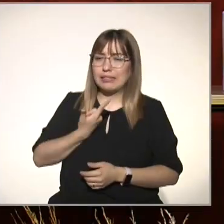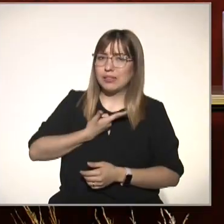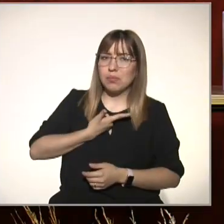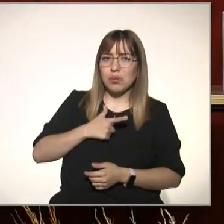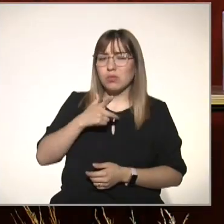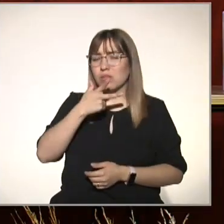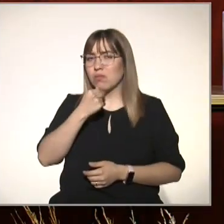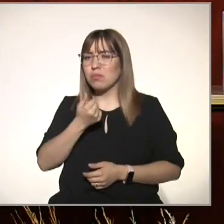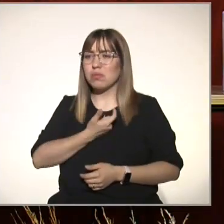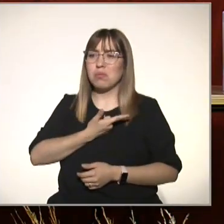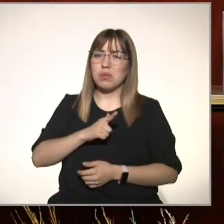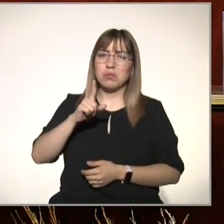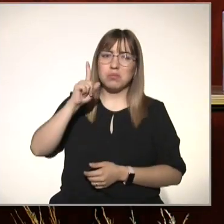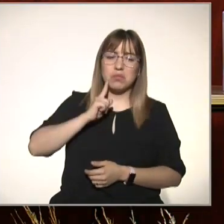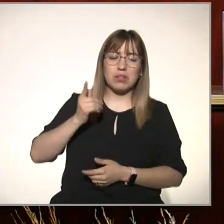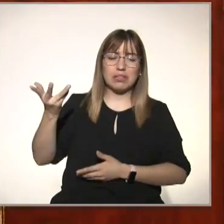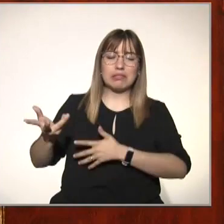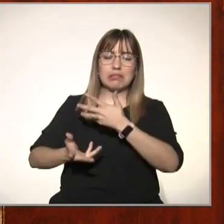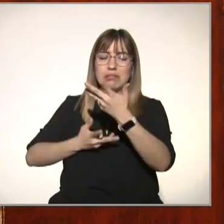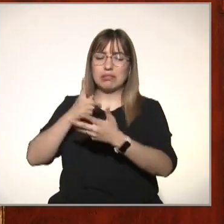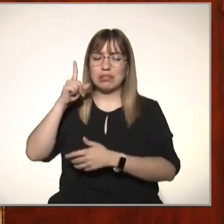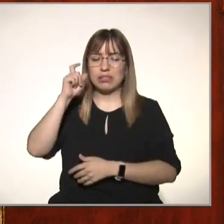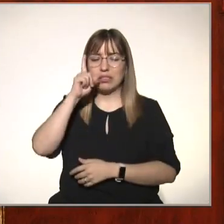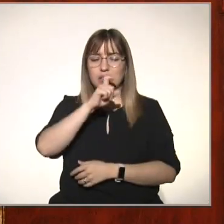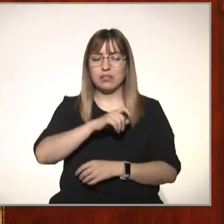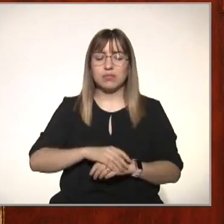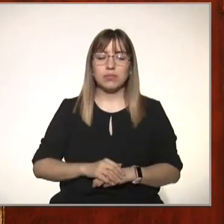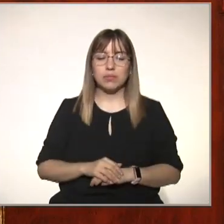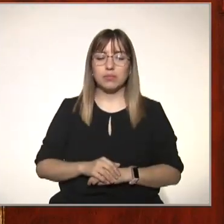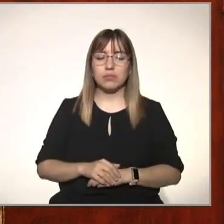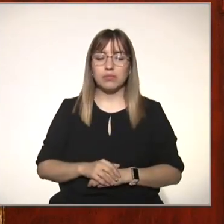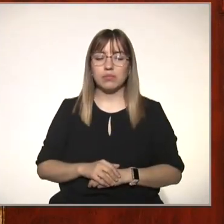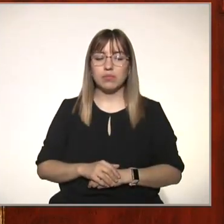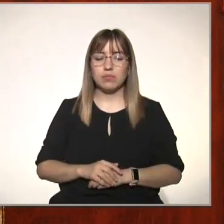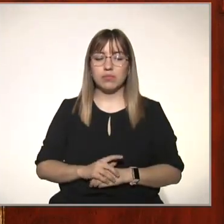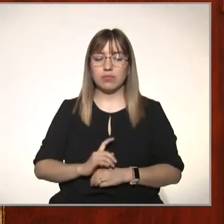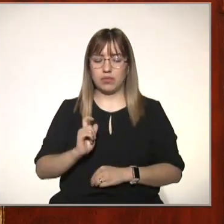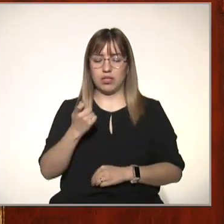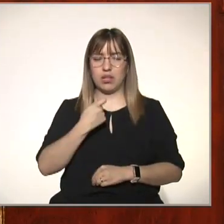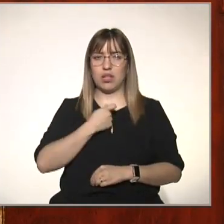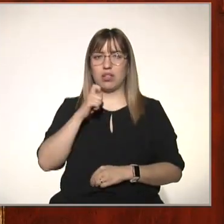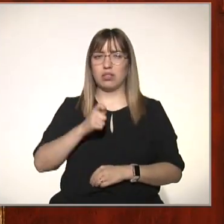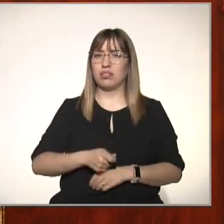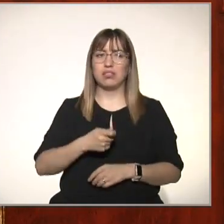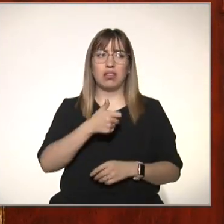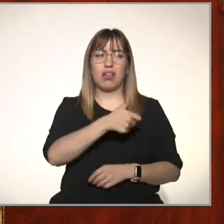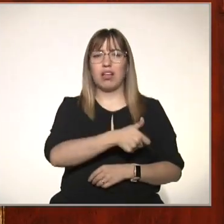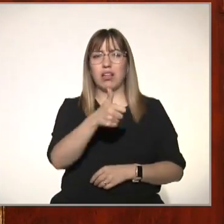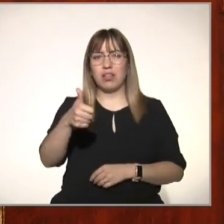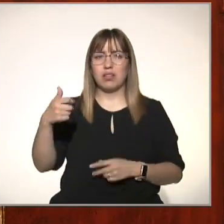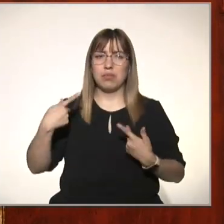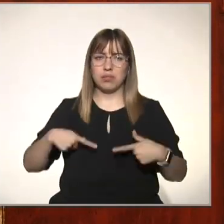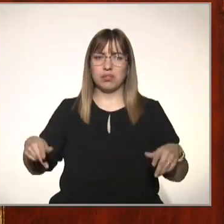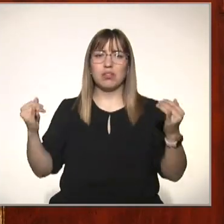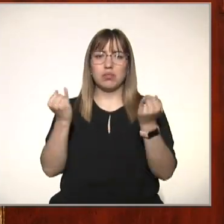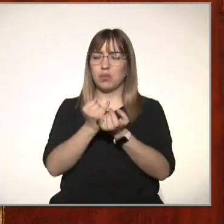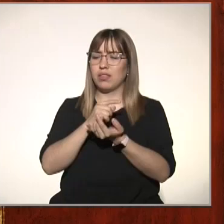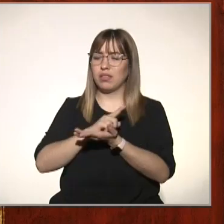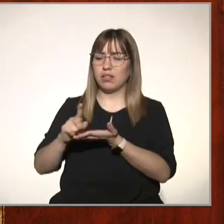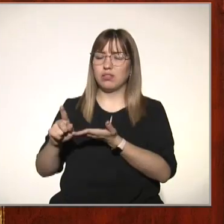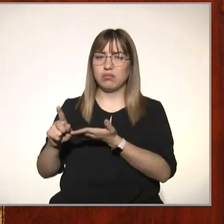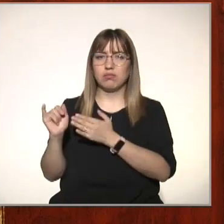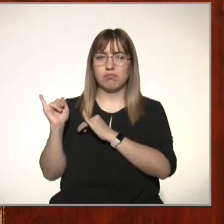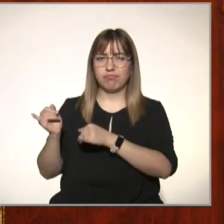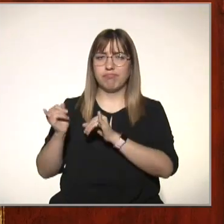normativas, esas expectativas. Y esto es para decir que la identidad es relacional, la expresión de género es relacional, la sexualidad y también los derechos.